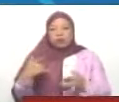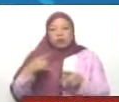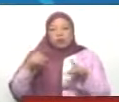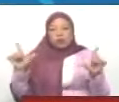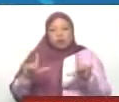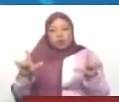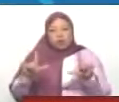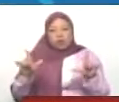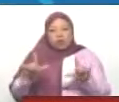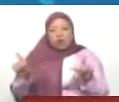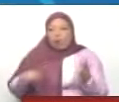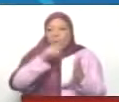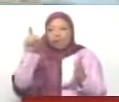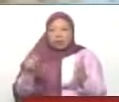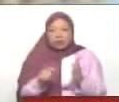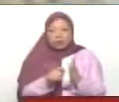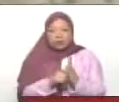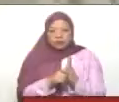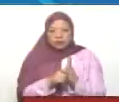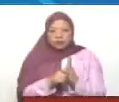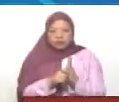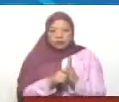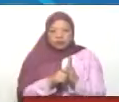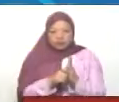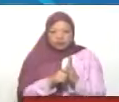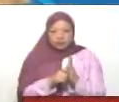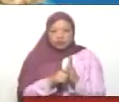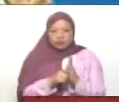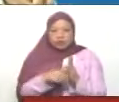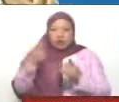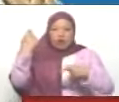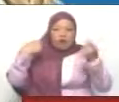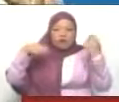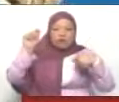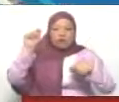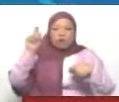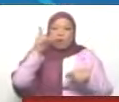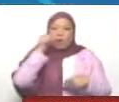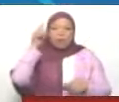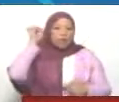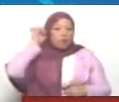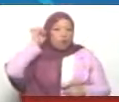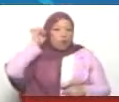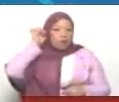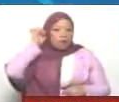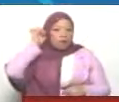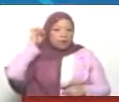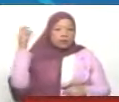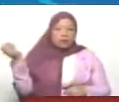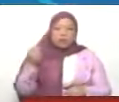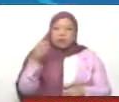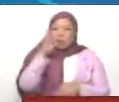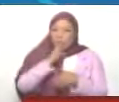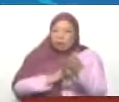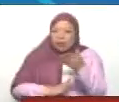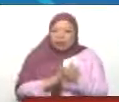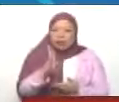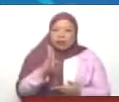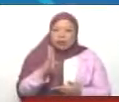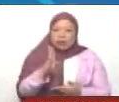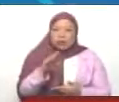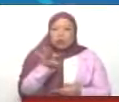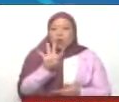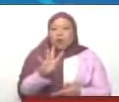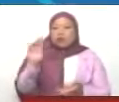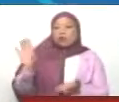transmisión completa. Una fiesta. Una fiesta. Y hombres y mujeres de la mayor humildad, con su